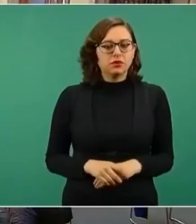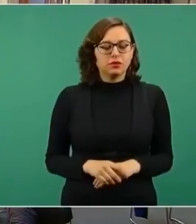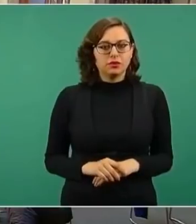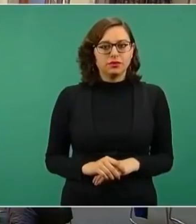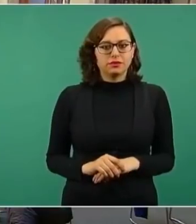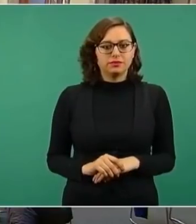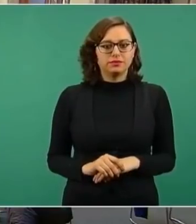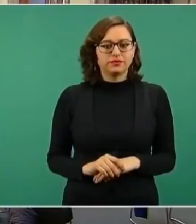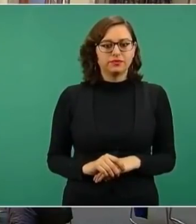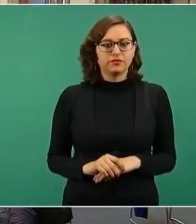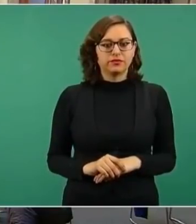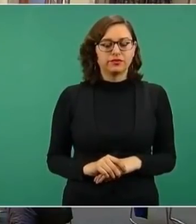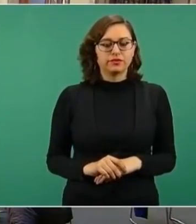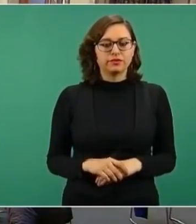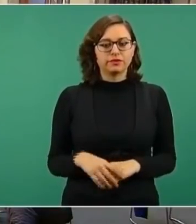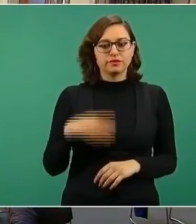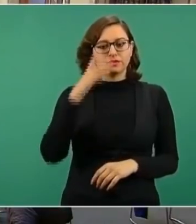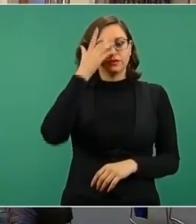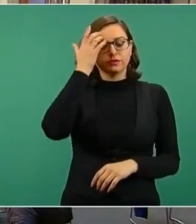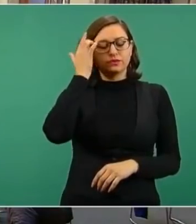Y solo una empresa,